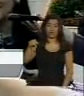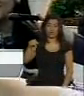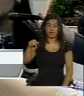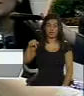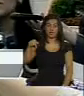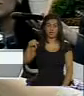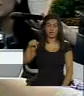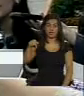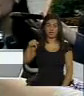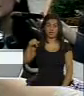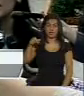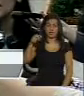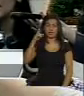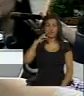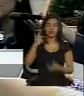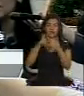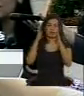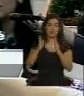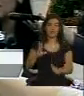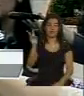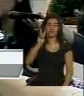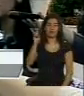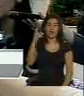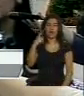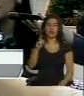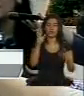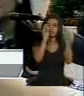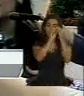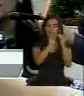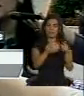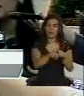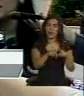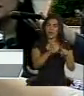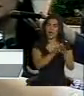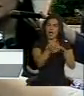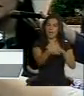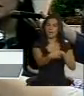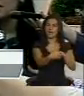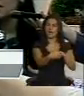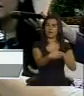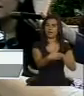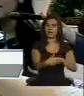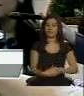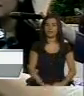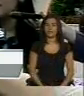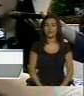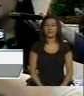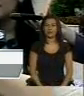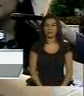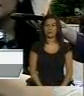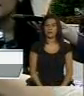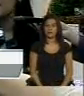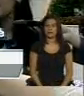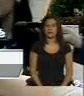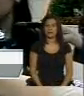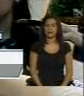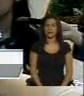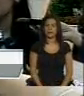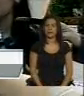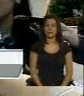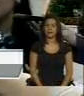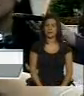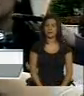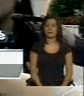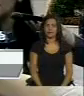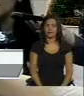gran libertador Simón Bolívar tiene muchas cosas en común con Jamaica. And since y ya que, ascension